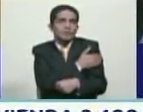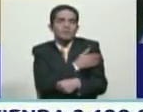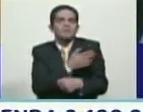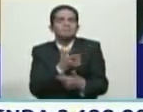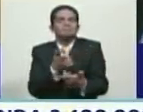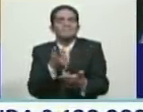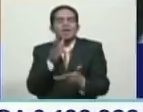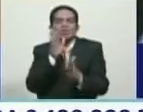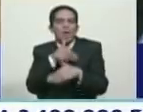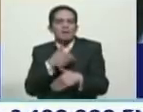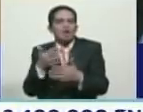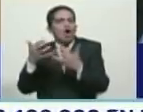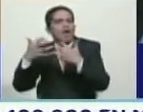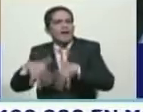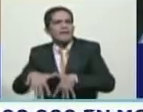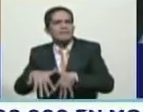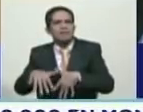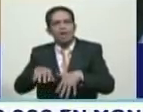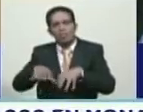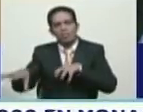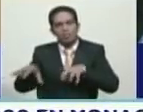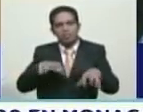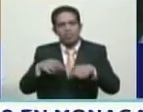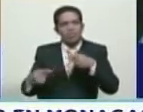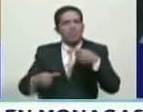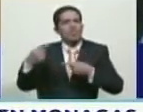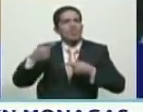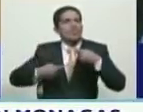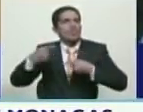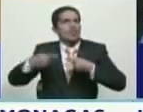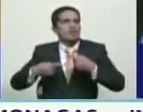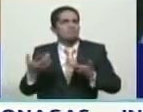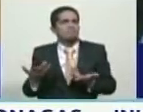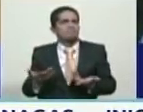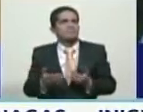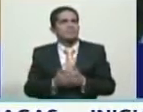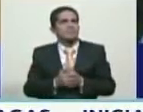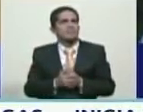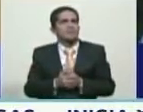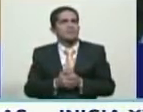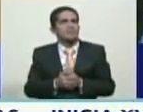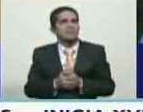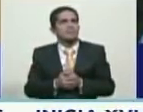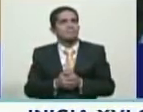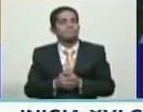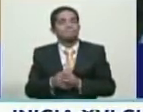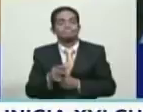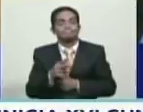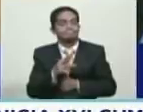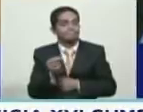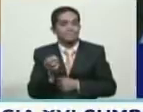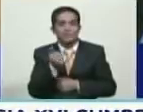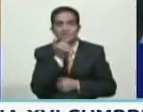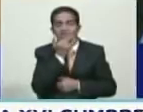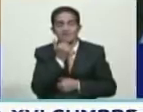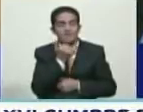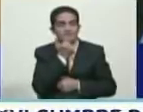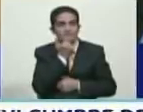están desorganizadas en la actualidad. Make no mistake, no se